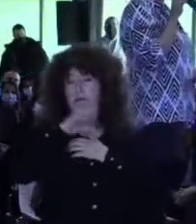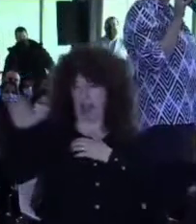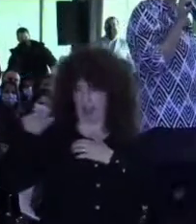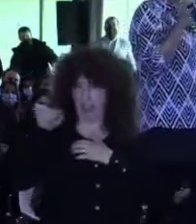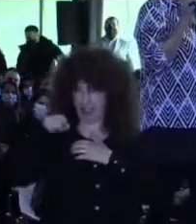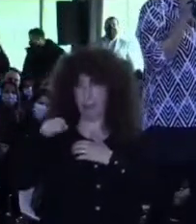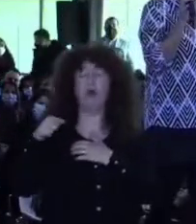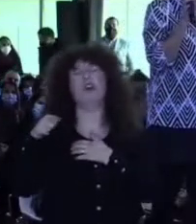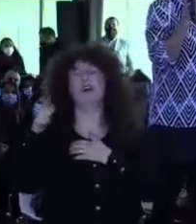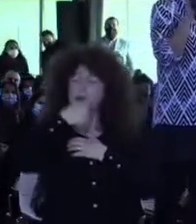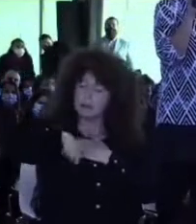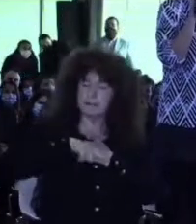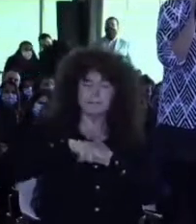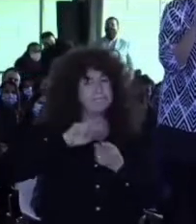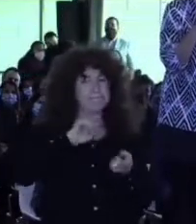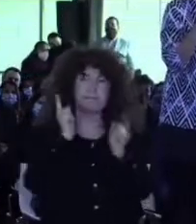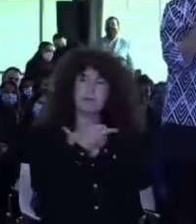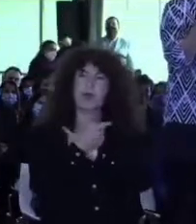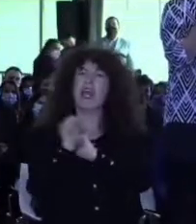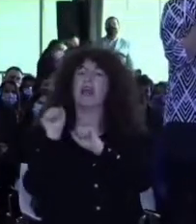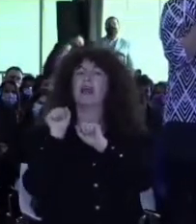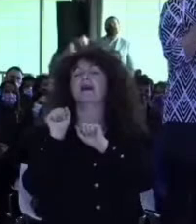defendamos un Estado que brinde seguridad.